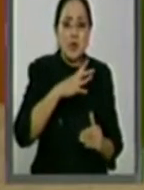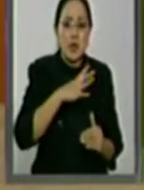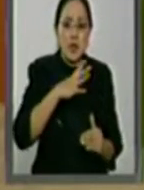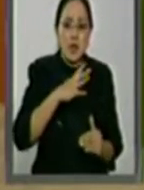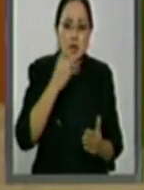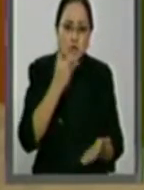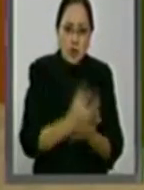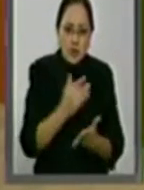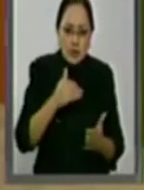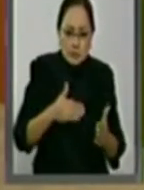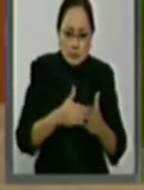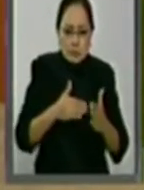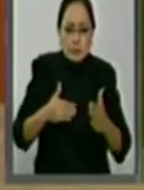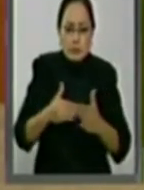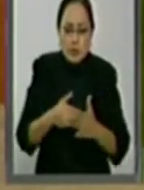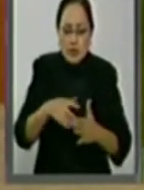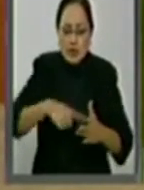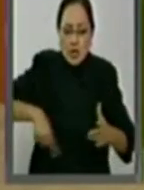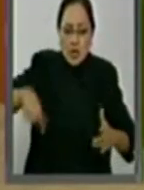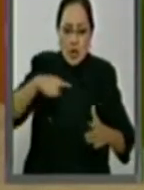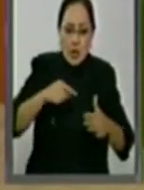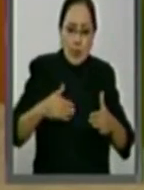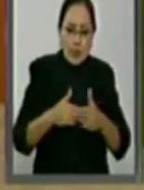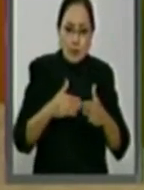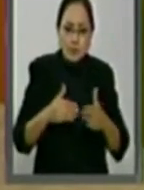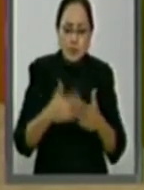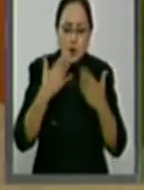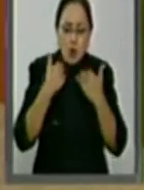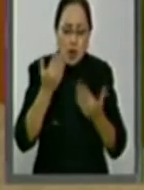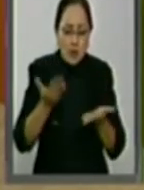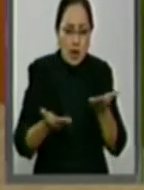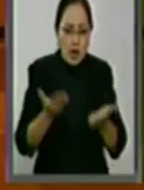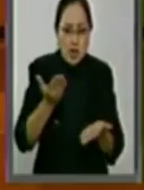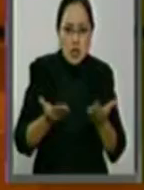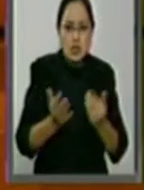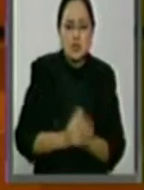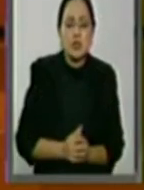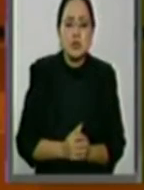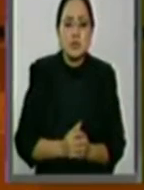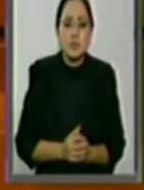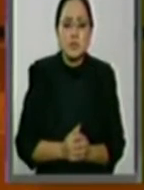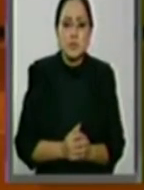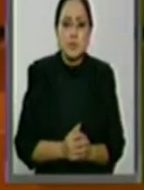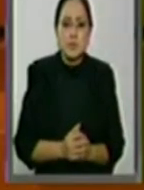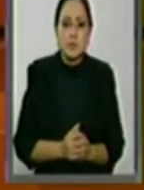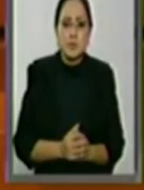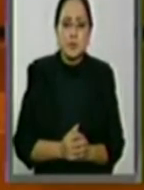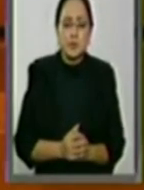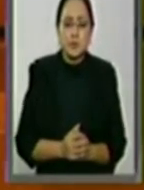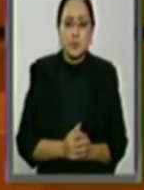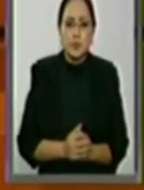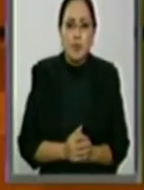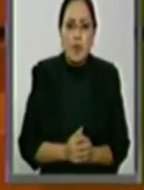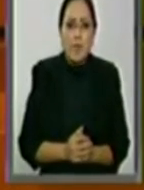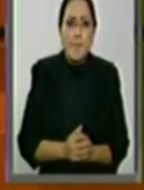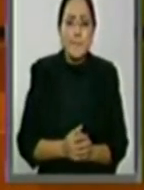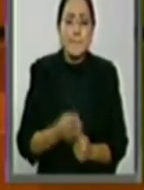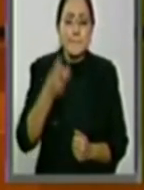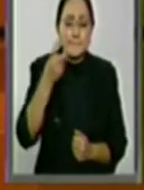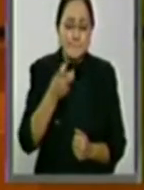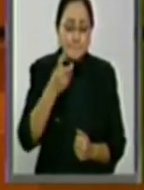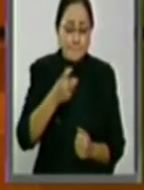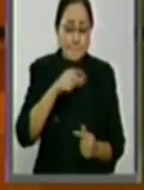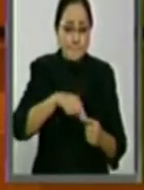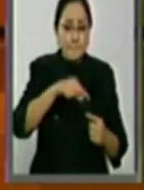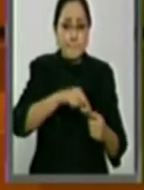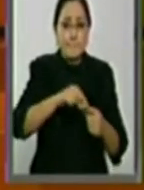ente de gobierno que ejerce el poder sin un contrapeso, van a tener en esta especie de cabildo